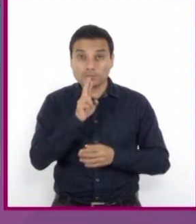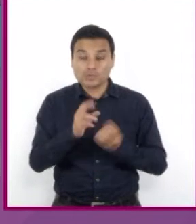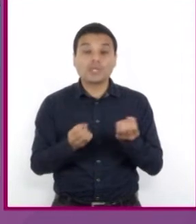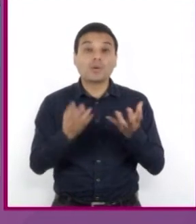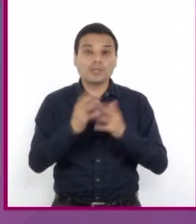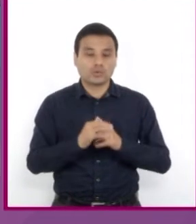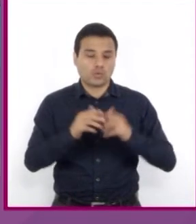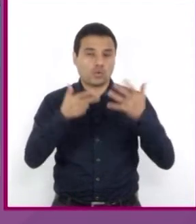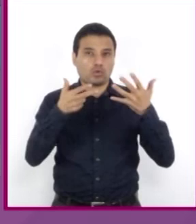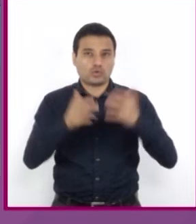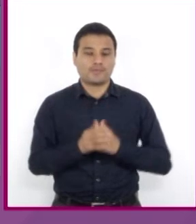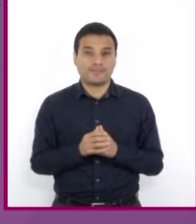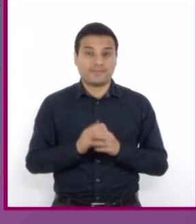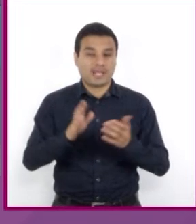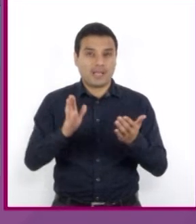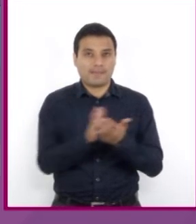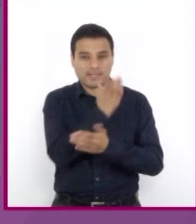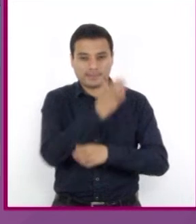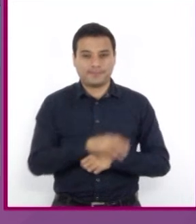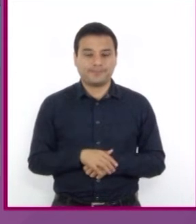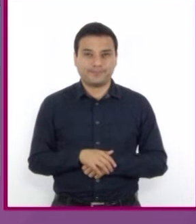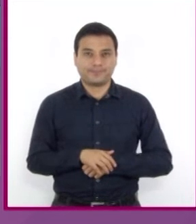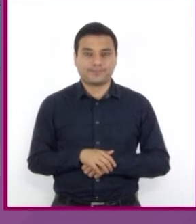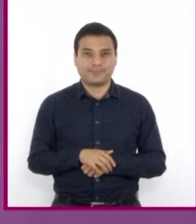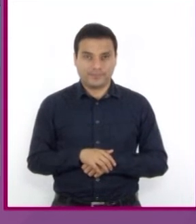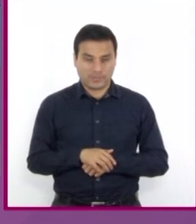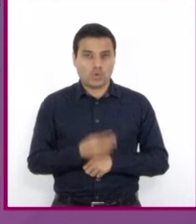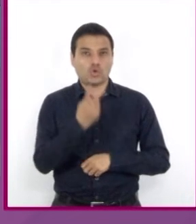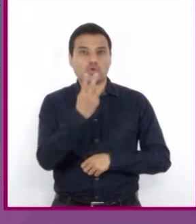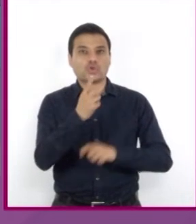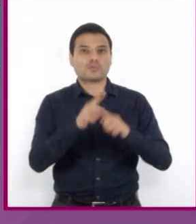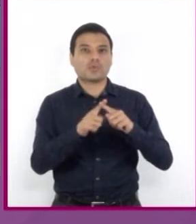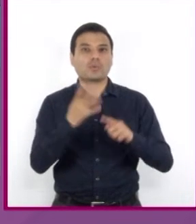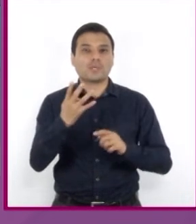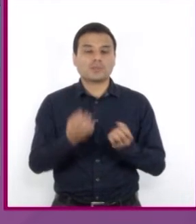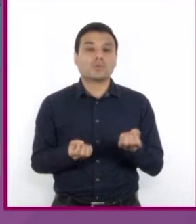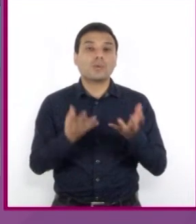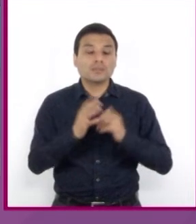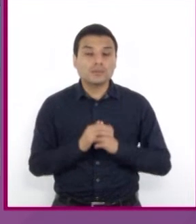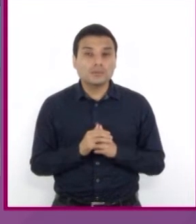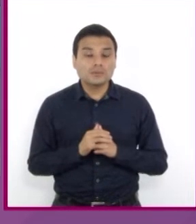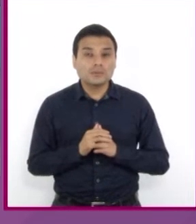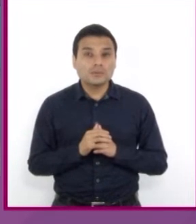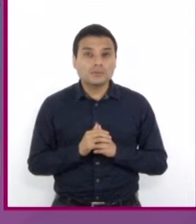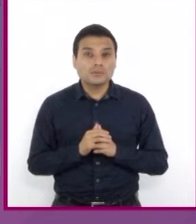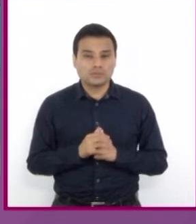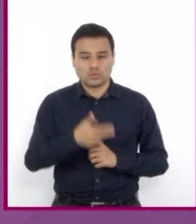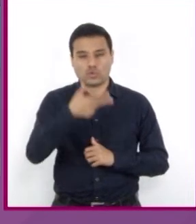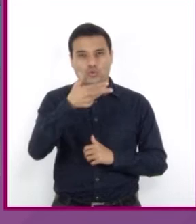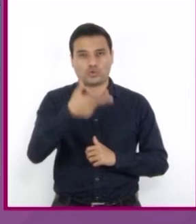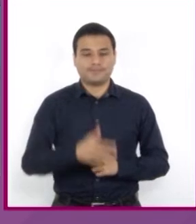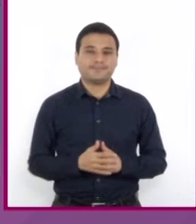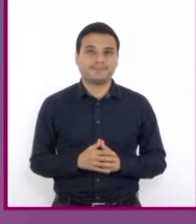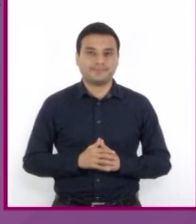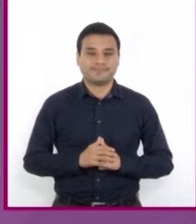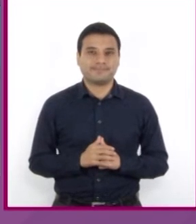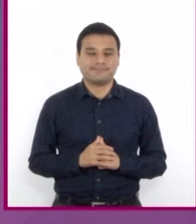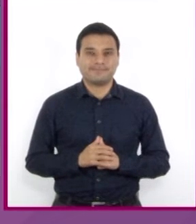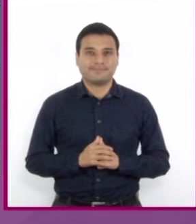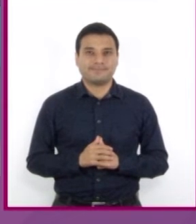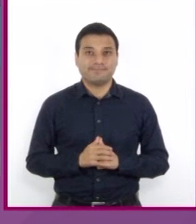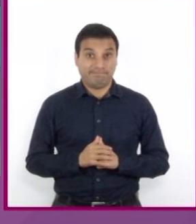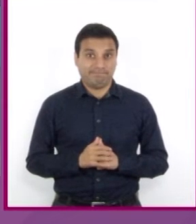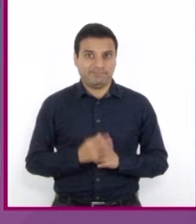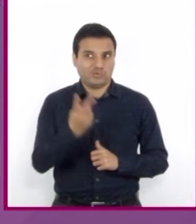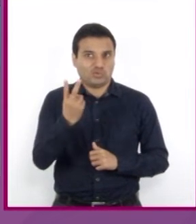8. Por otra parte, tenemos el doble de 4. Al realizar el producto, el resultado es 8. Con